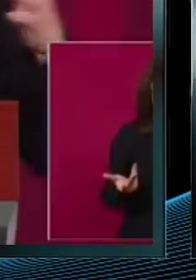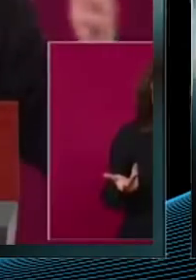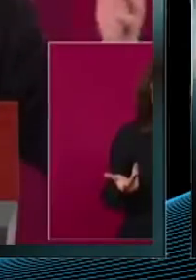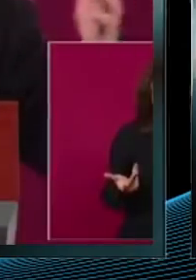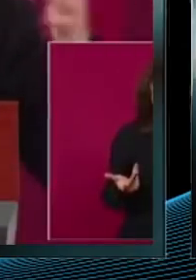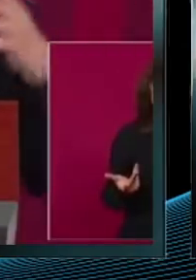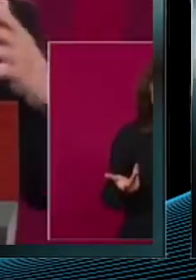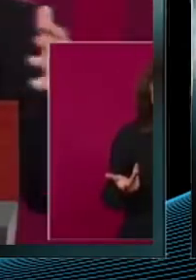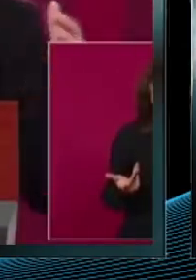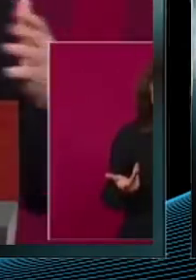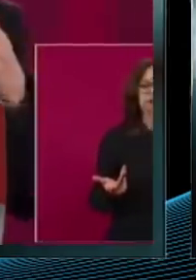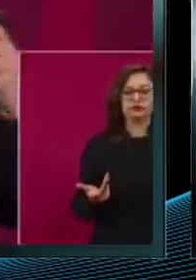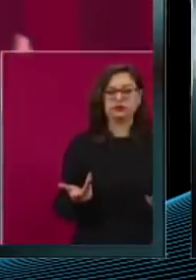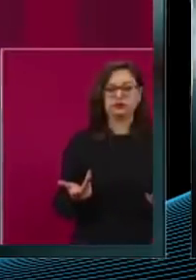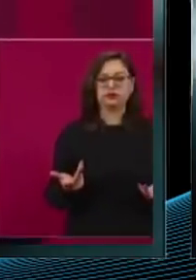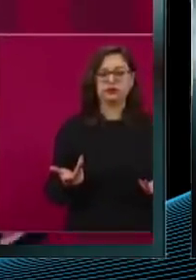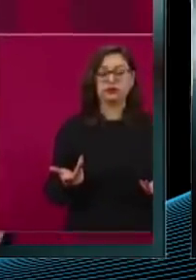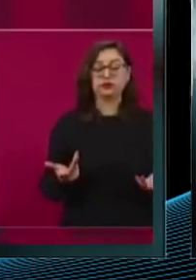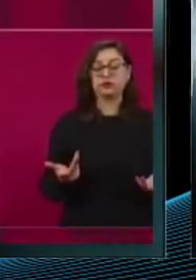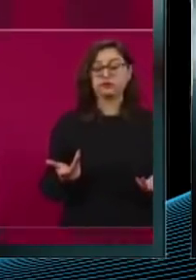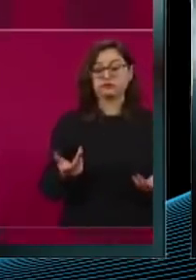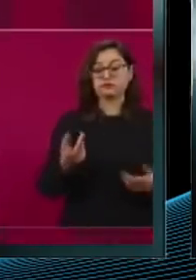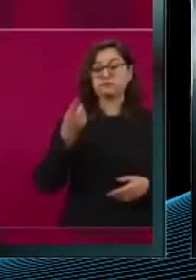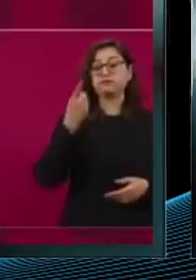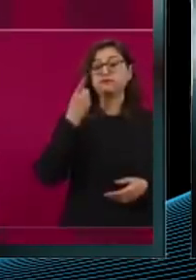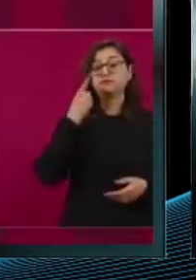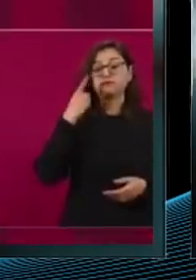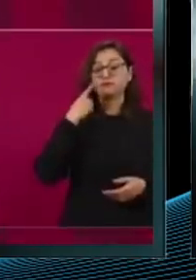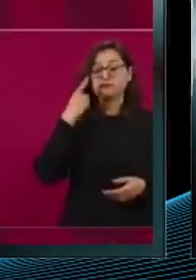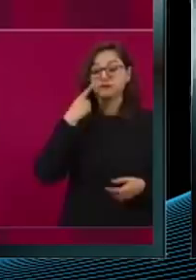Es la empresa